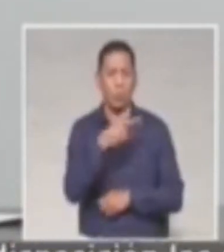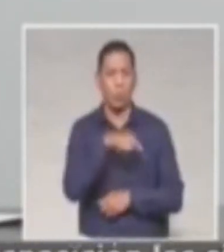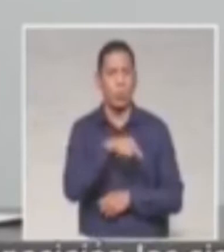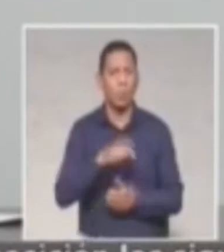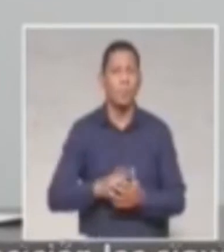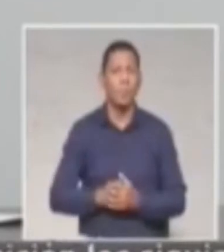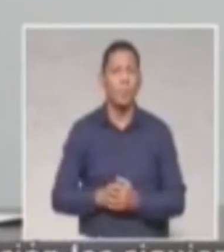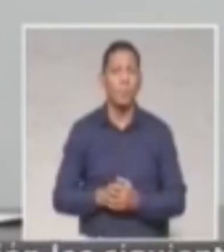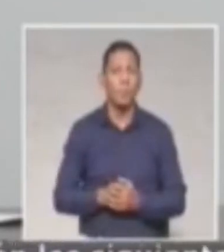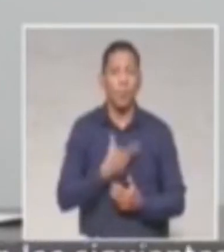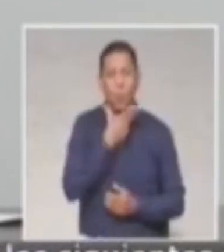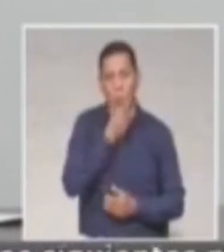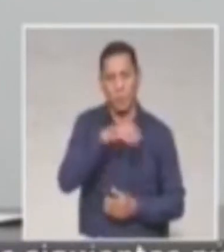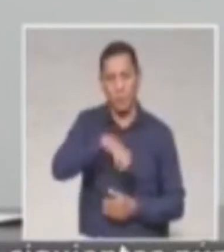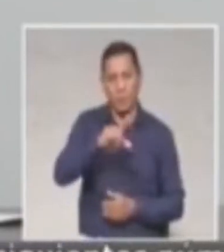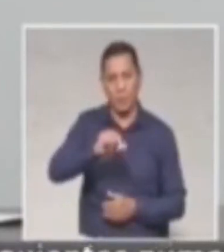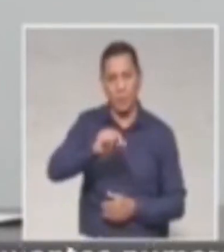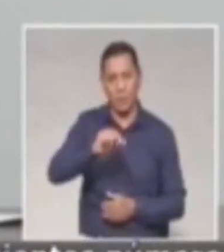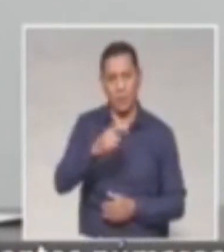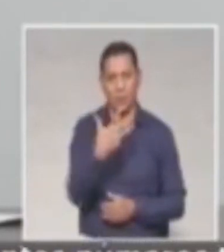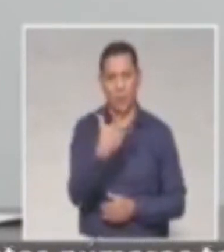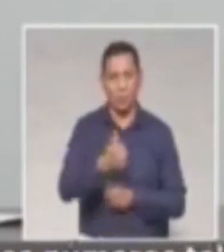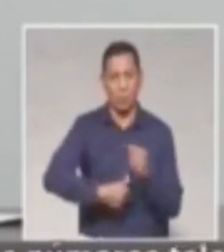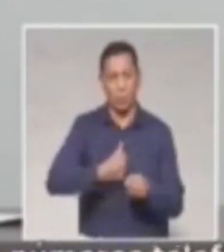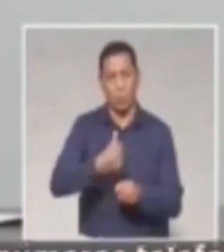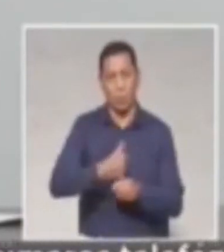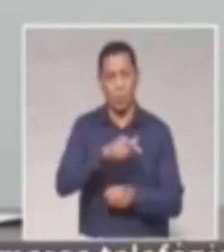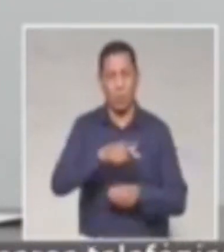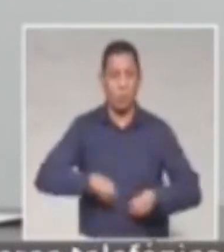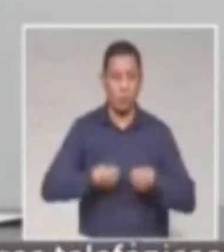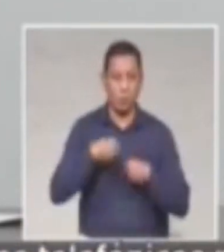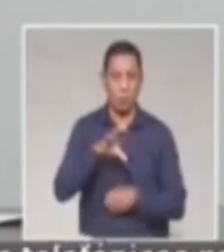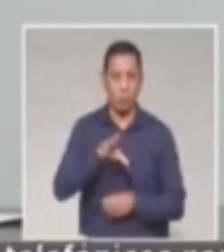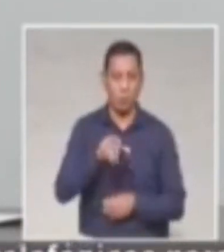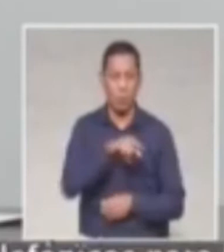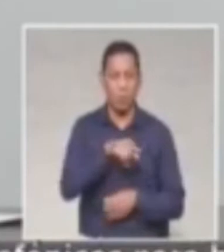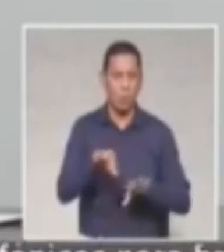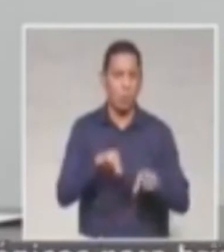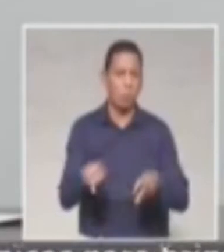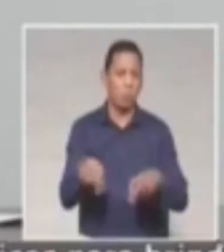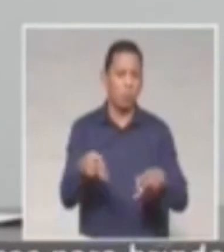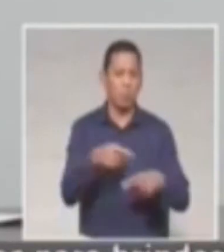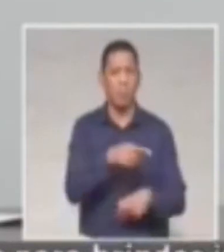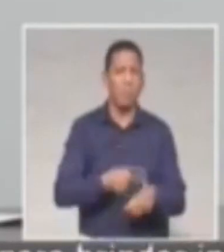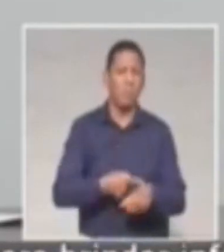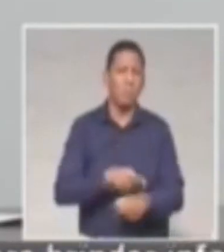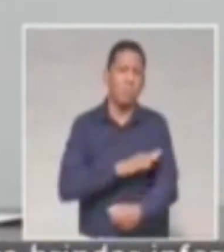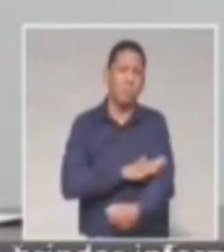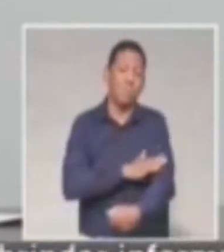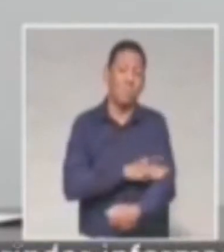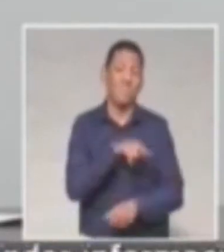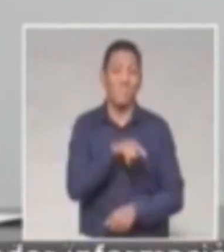corresponde a un masculino de 75 años de Comitán, comerciante con hipertensión